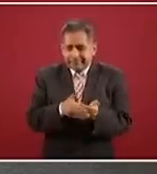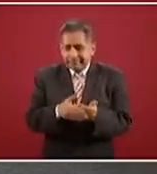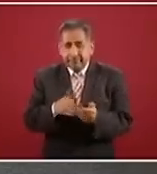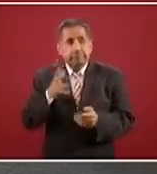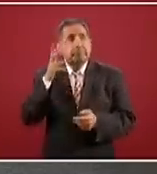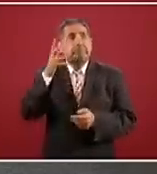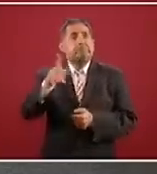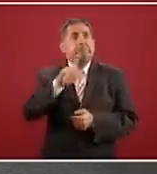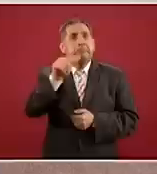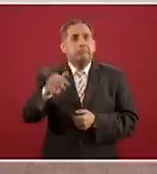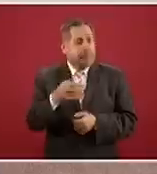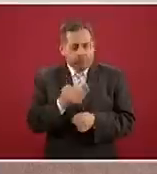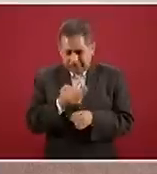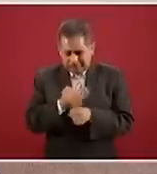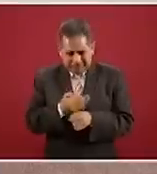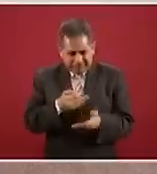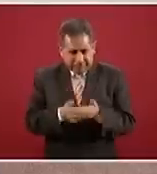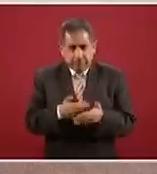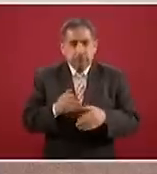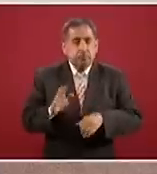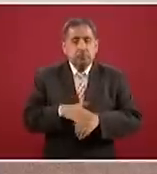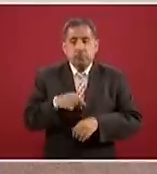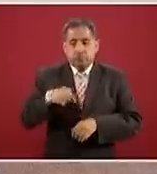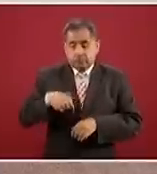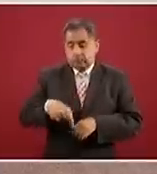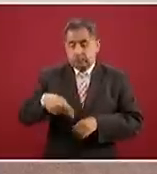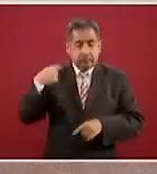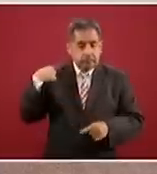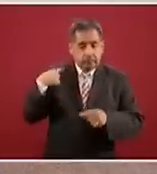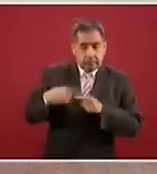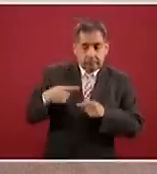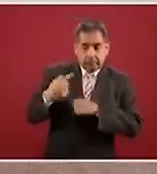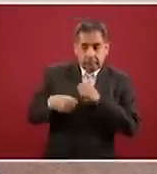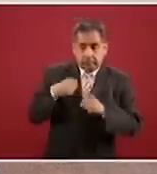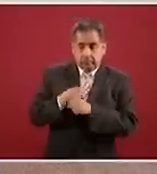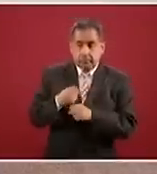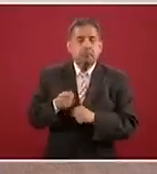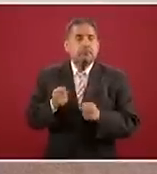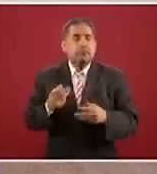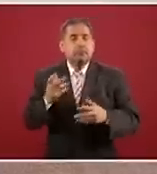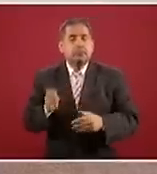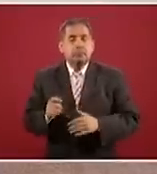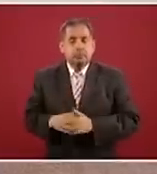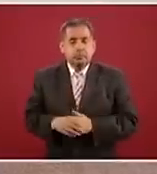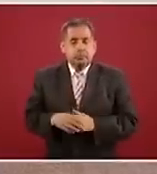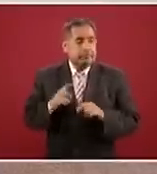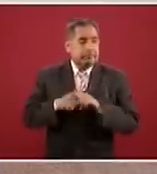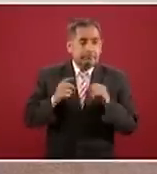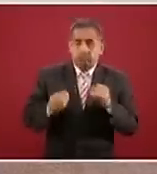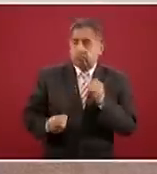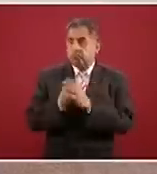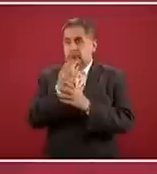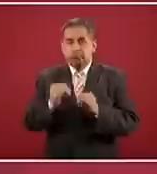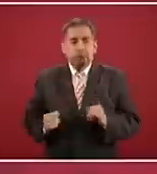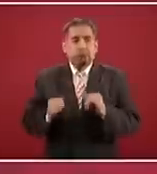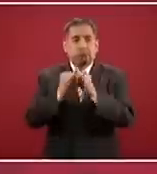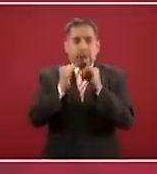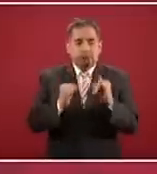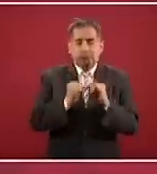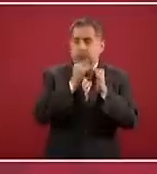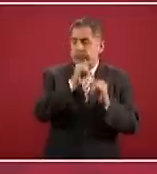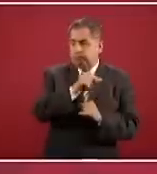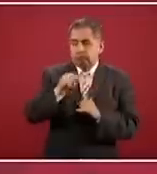porque este año se construyeron las instituciones para